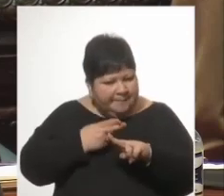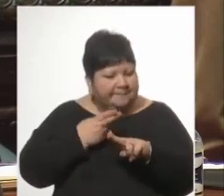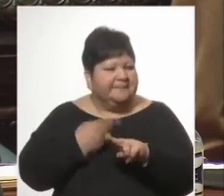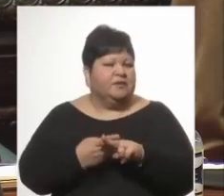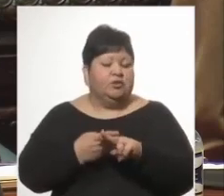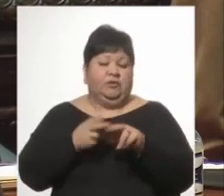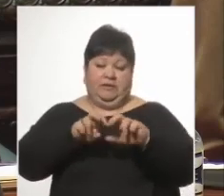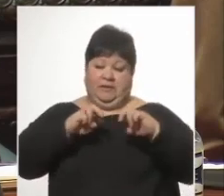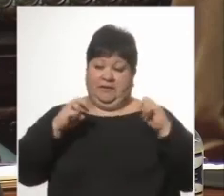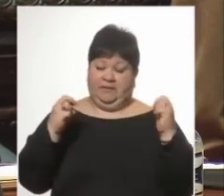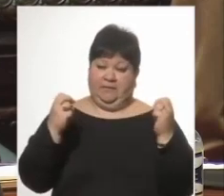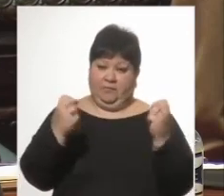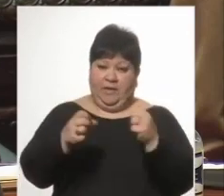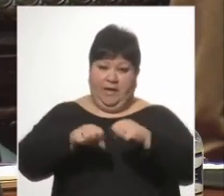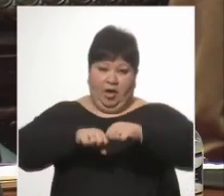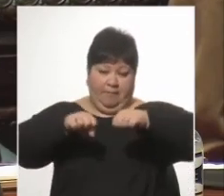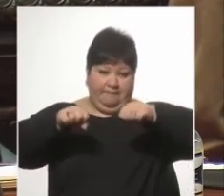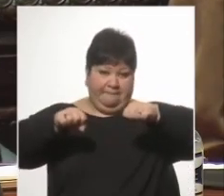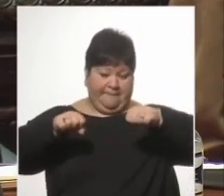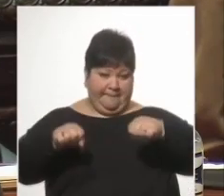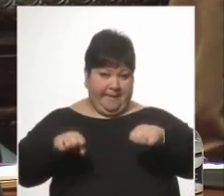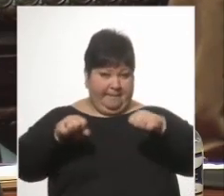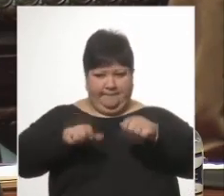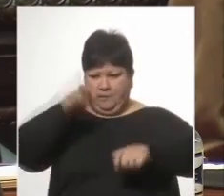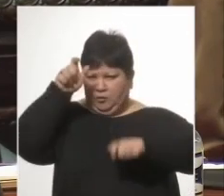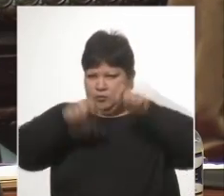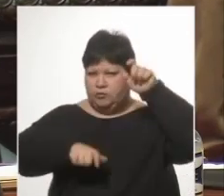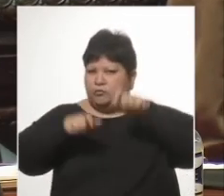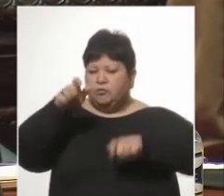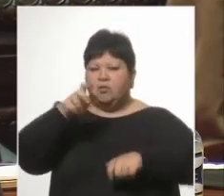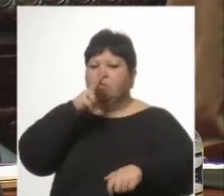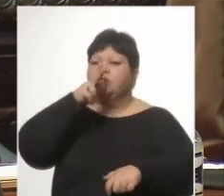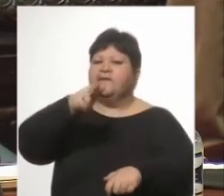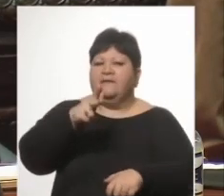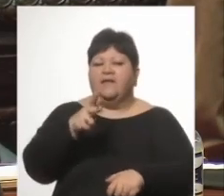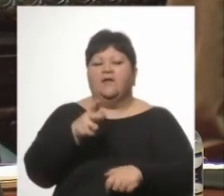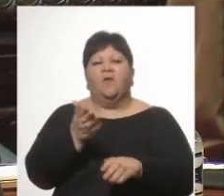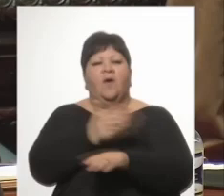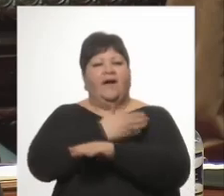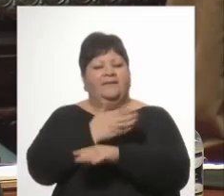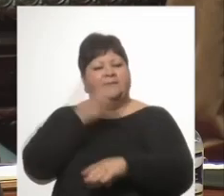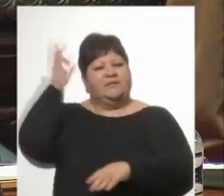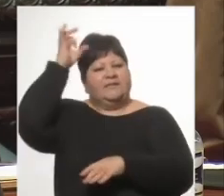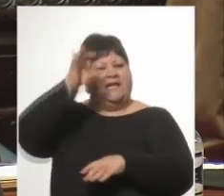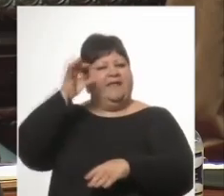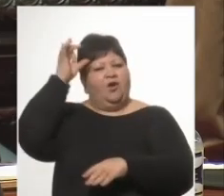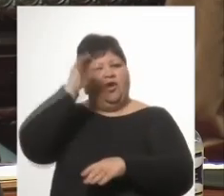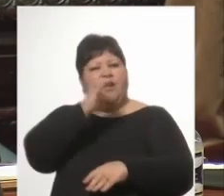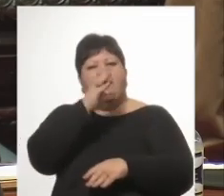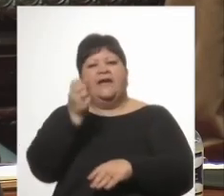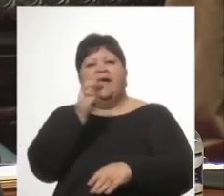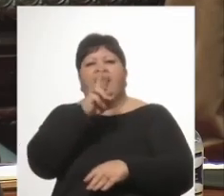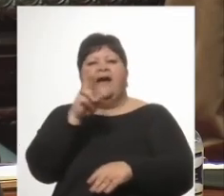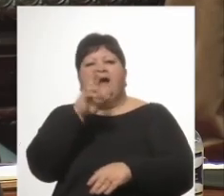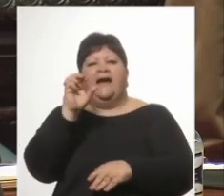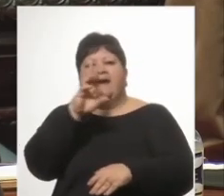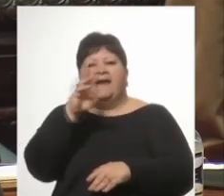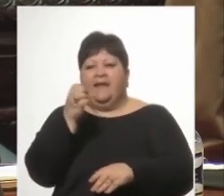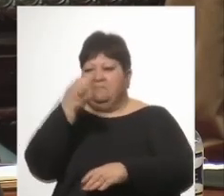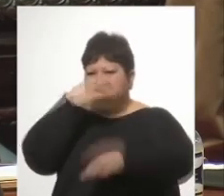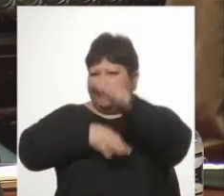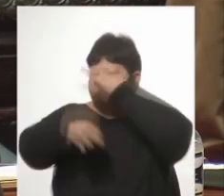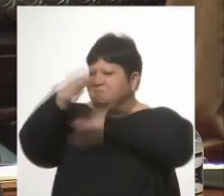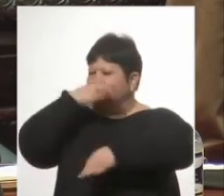Honor, en cada oportunidad, como fue dicho aquí por el miembro informante inicial, me lo comunicaron